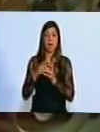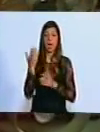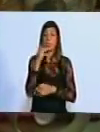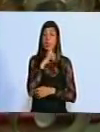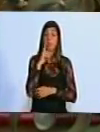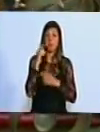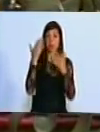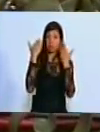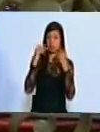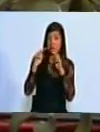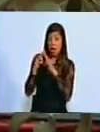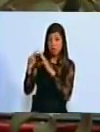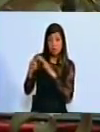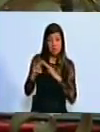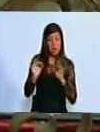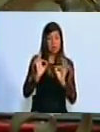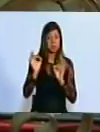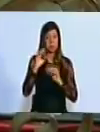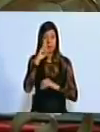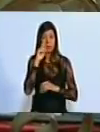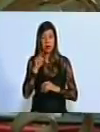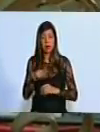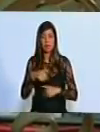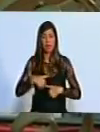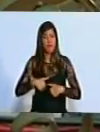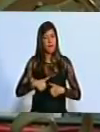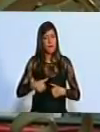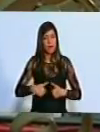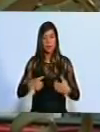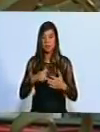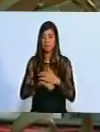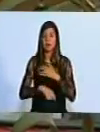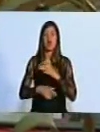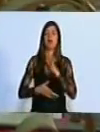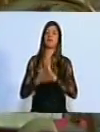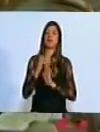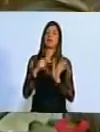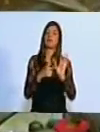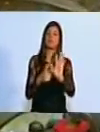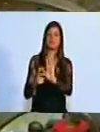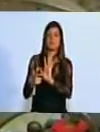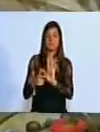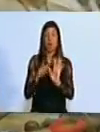nombre en la historia, a pesar de sus inmensos sacrificios, salieron a la luz.